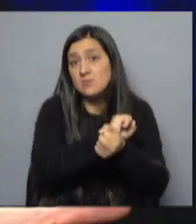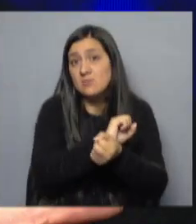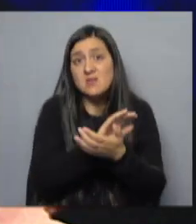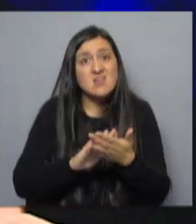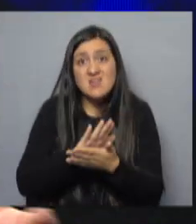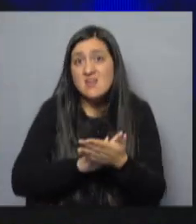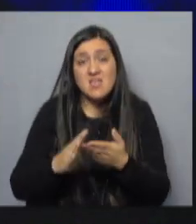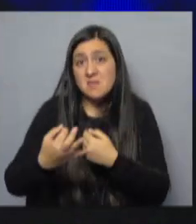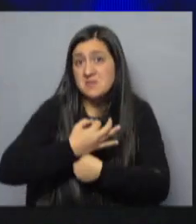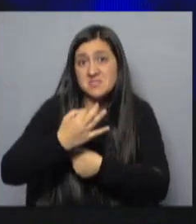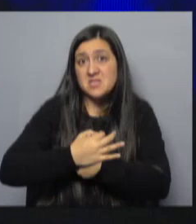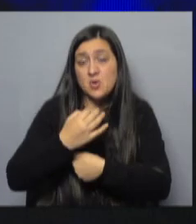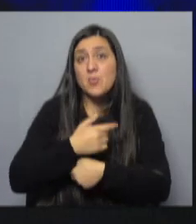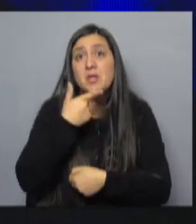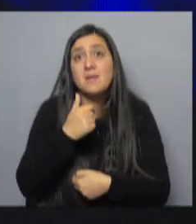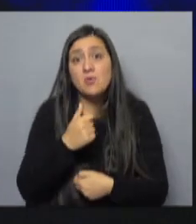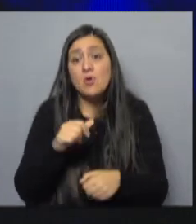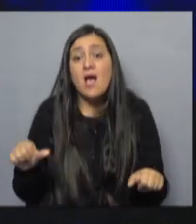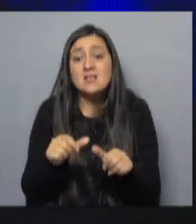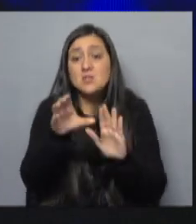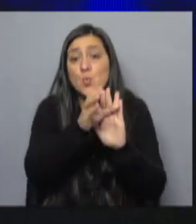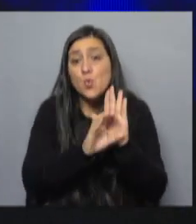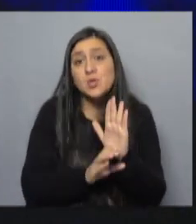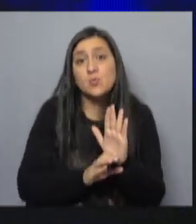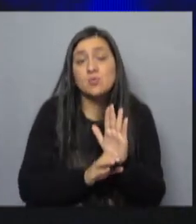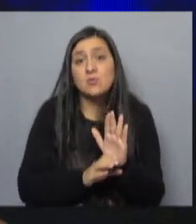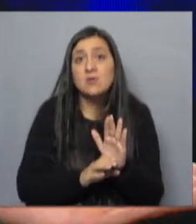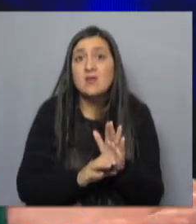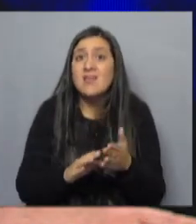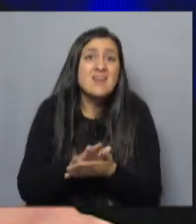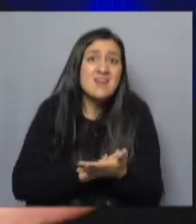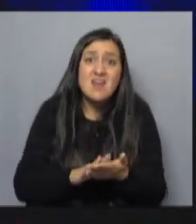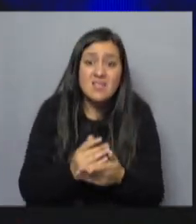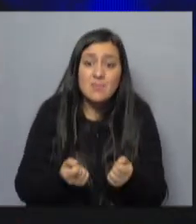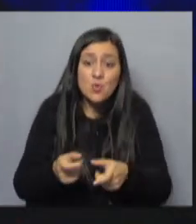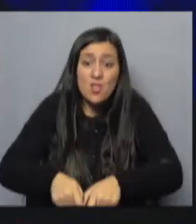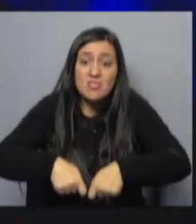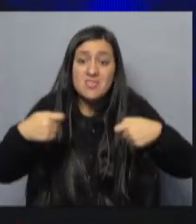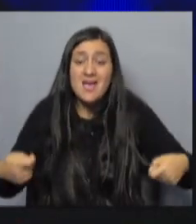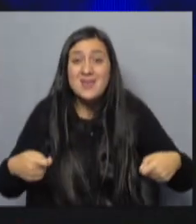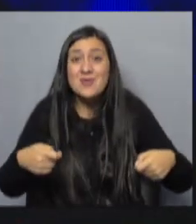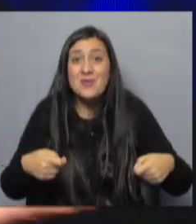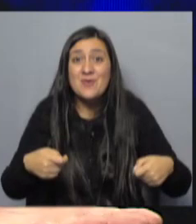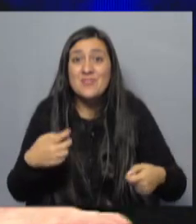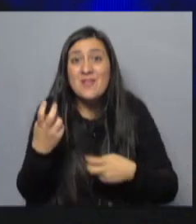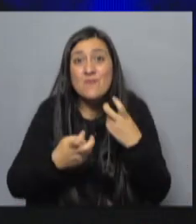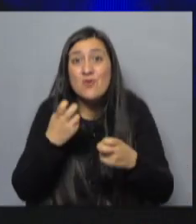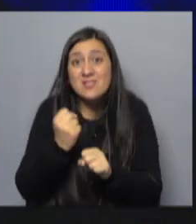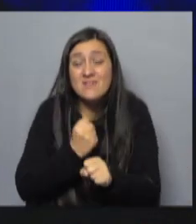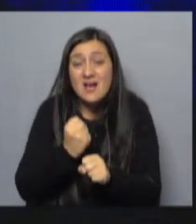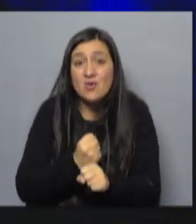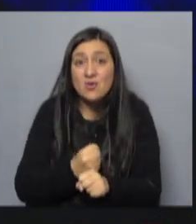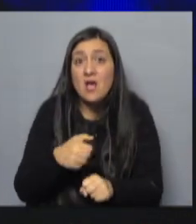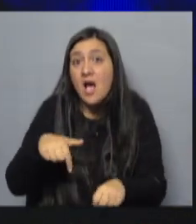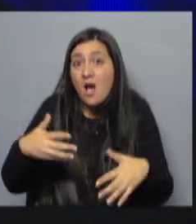hacer un currículum dentro de la cárcel. Nadie me vino con el gallito Luis igual. Yo vengo de la época que el currículum se hacía a mano. Hoy por hoy